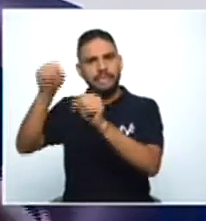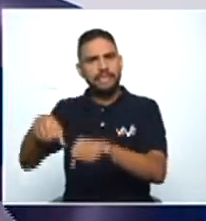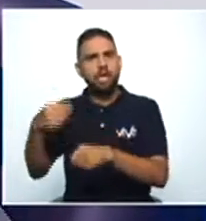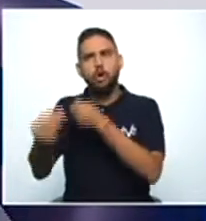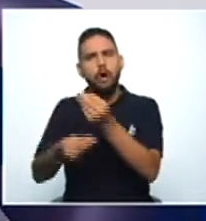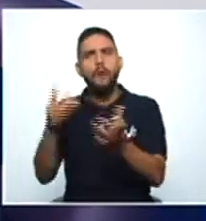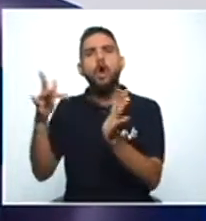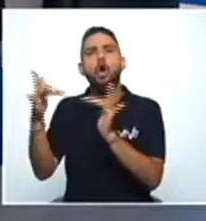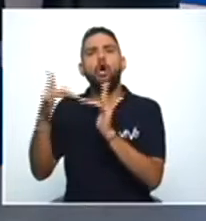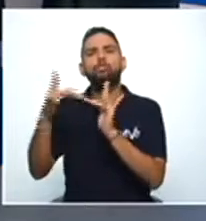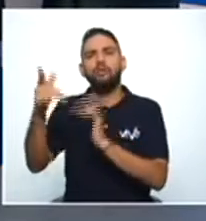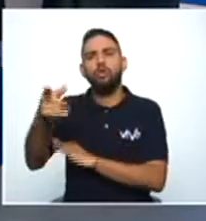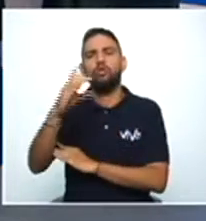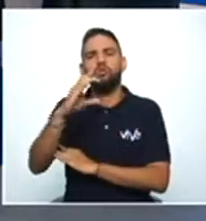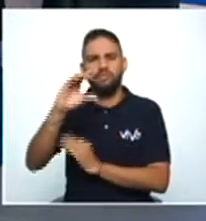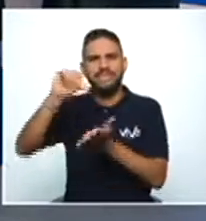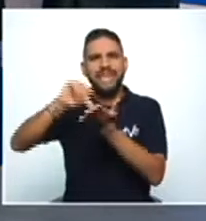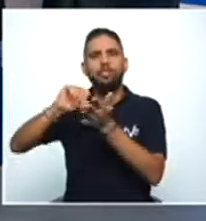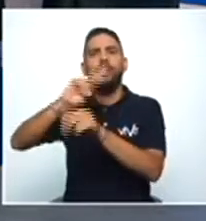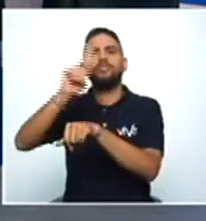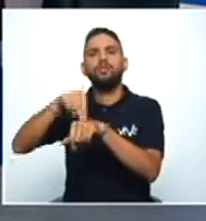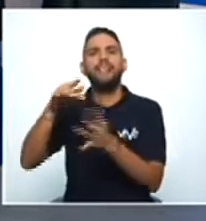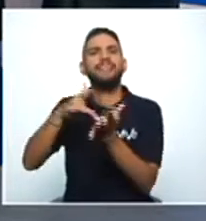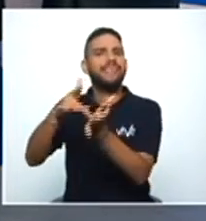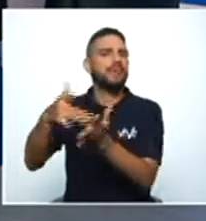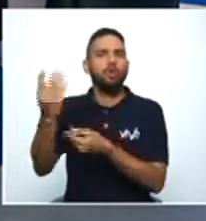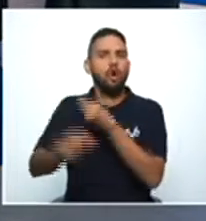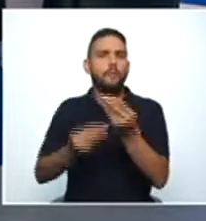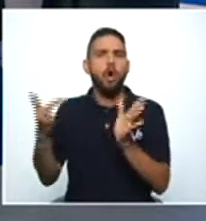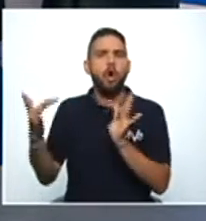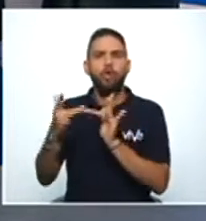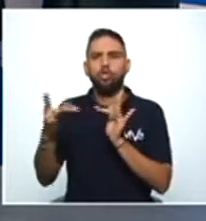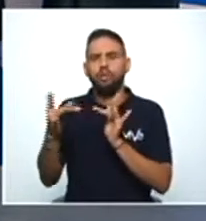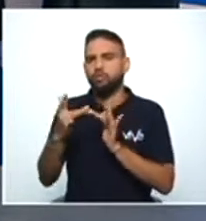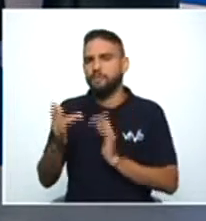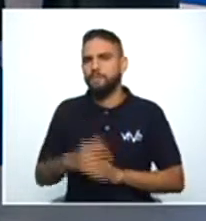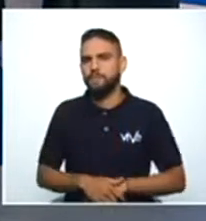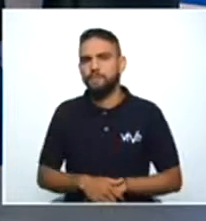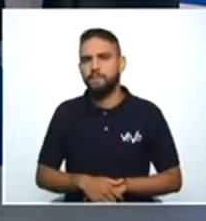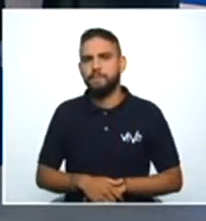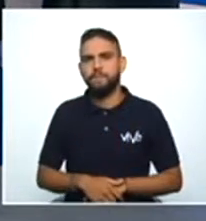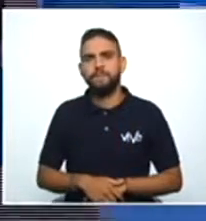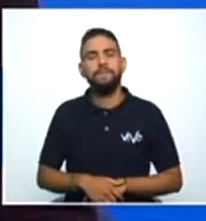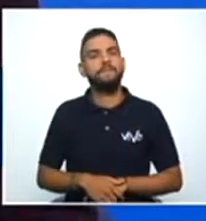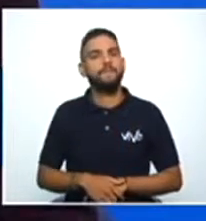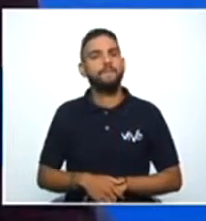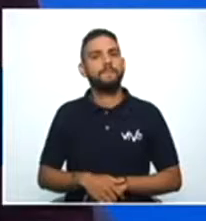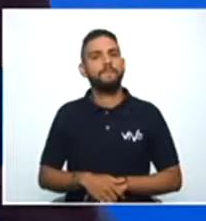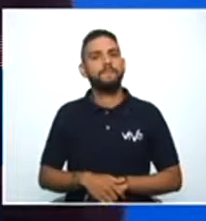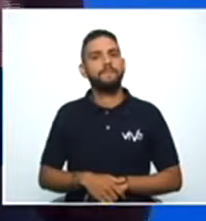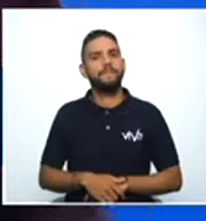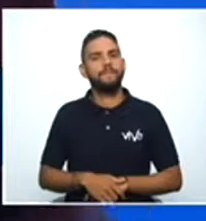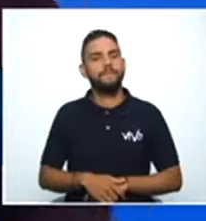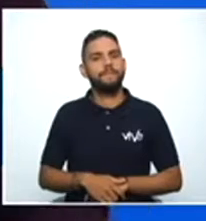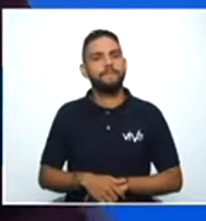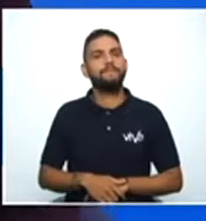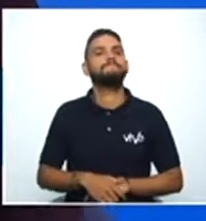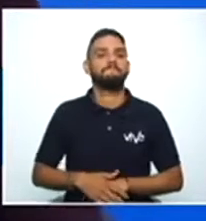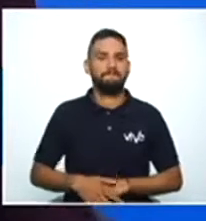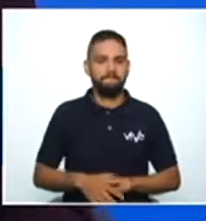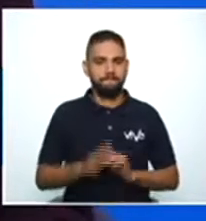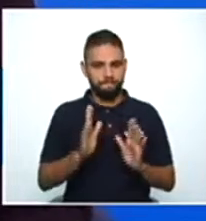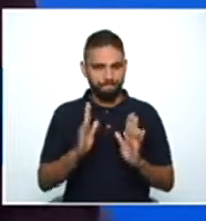con que deberían ir y cuáles son los pasos a seguir para algún momento llegar a tener algún disco allí lo que pueden